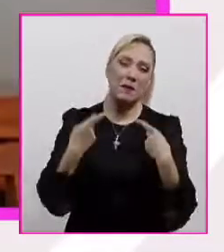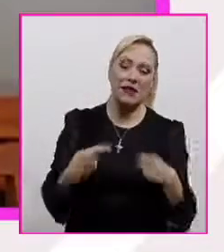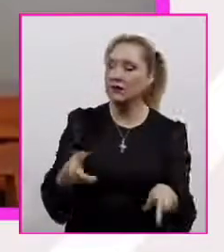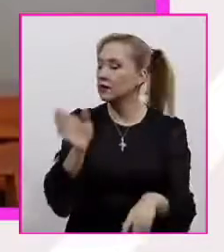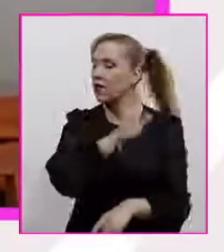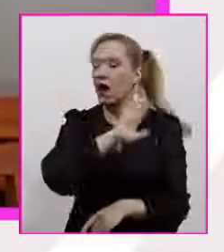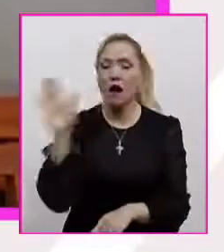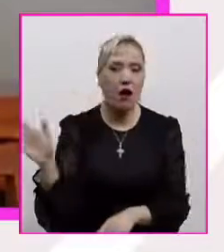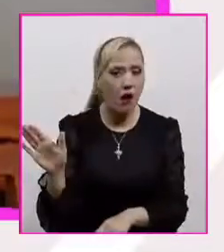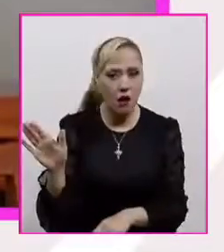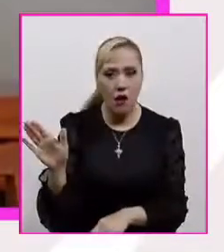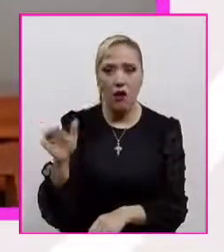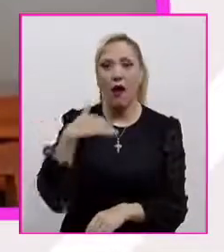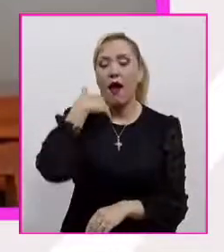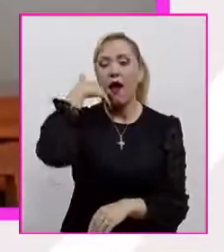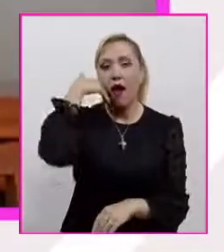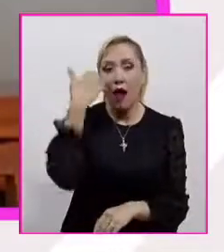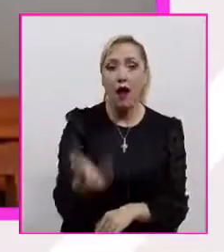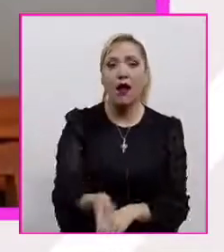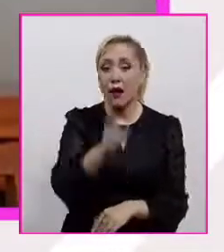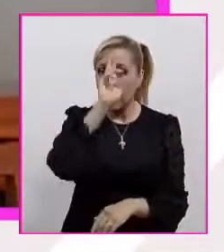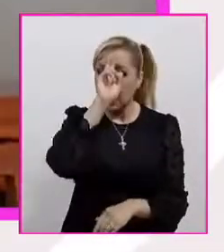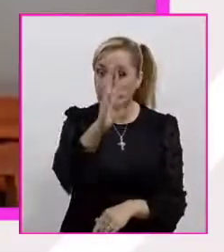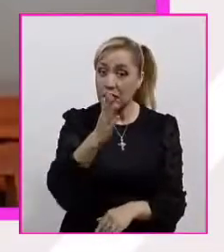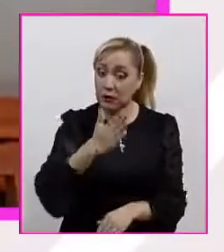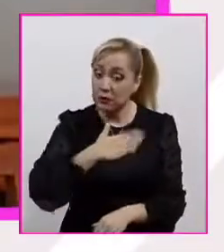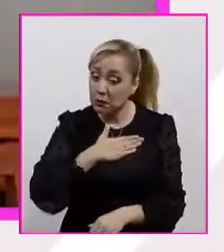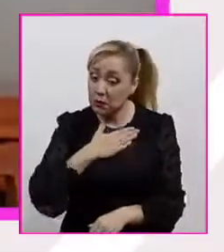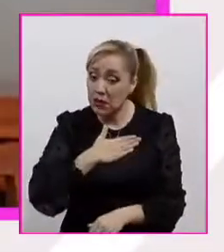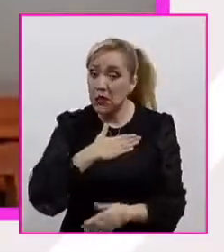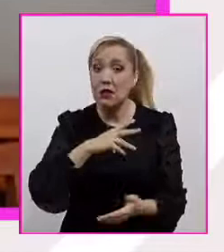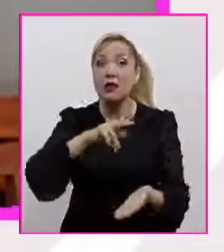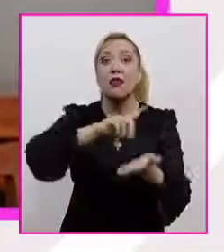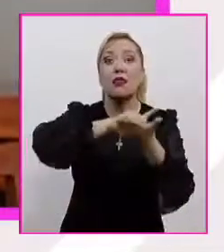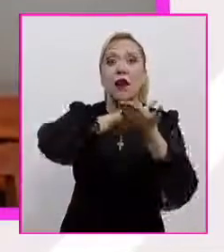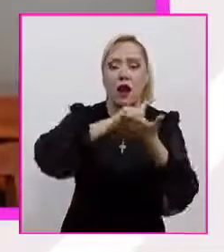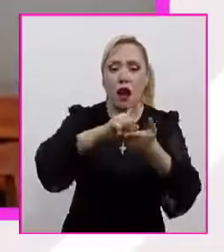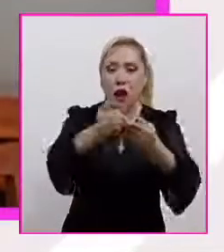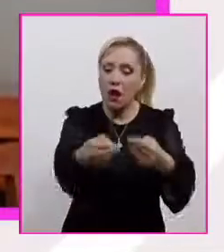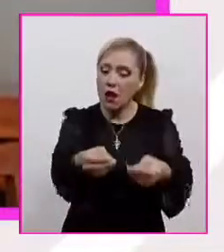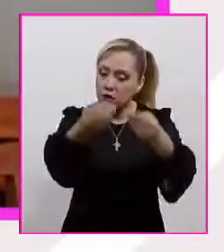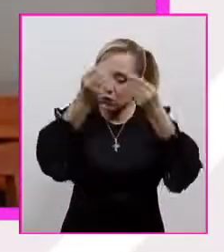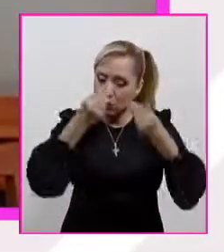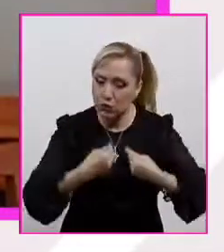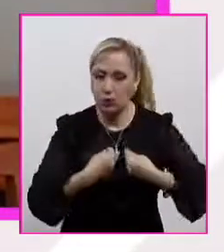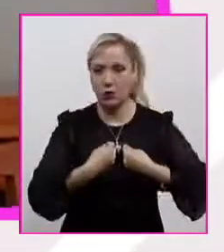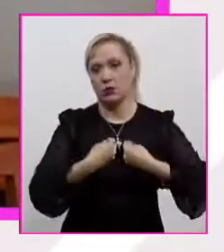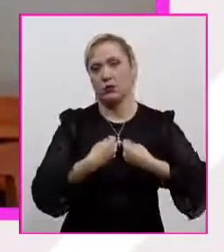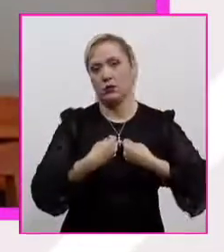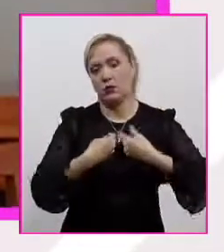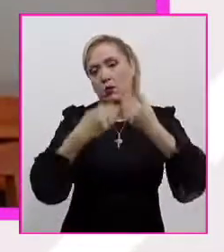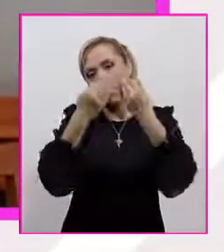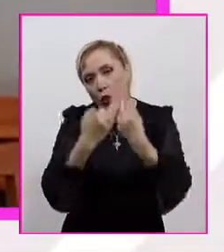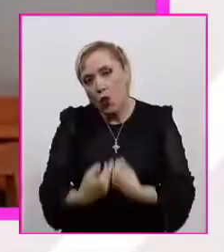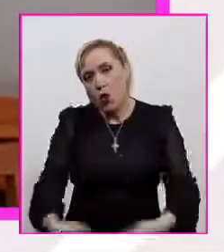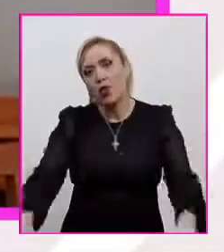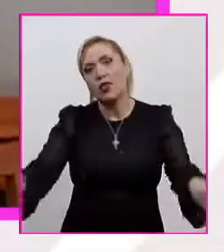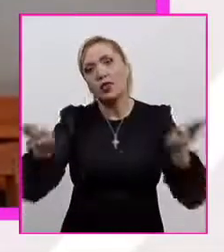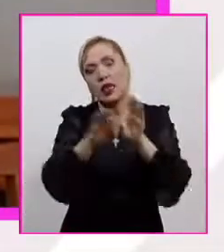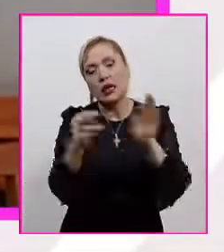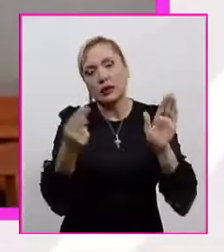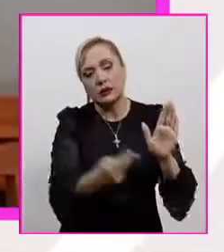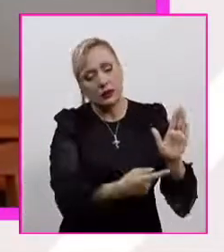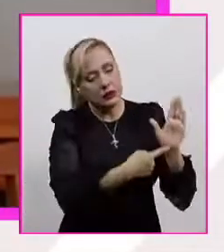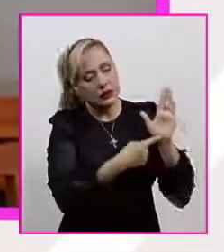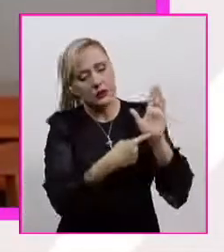las personas puedan tener acceso a los derechos. Y eso es lo que creo que es una raya bien importante de trazar cuando